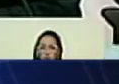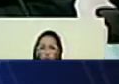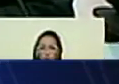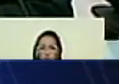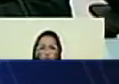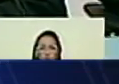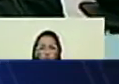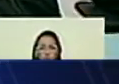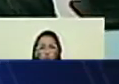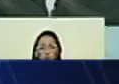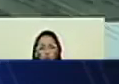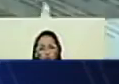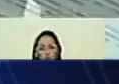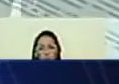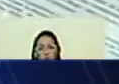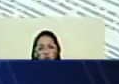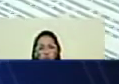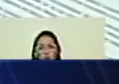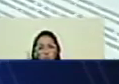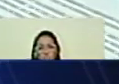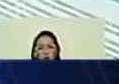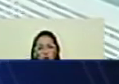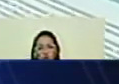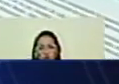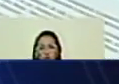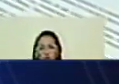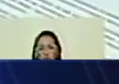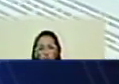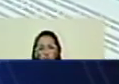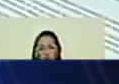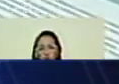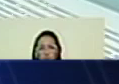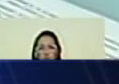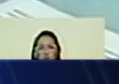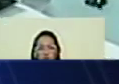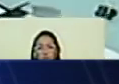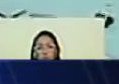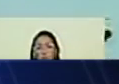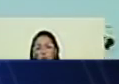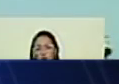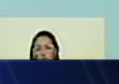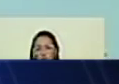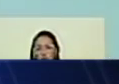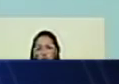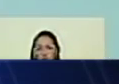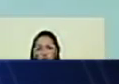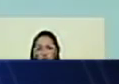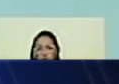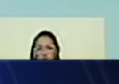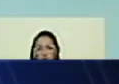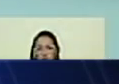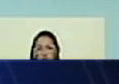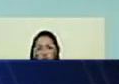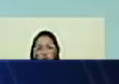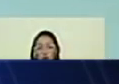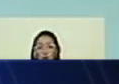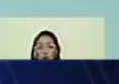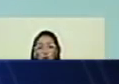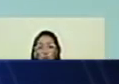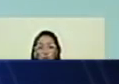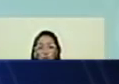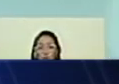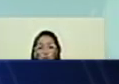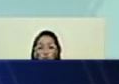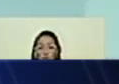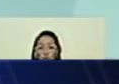del salario mínimo en 1.800 bolívares soberanos. Es muy buena noticia para este sector que había